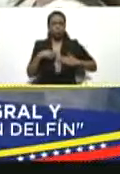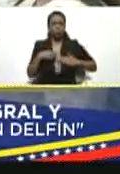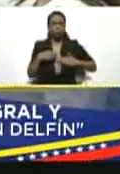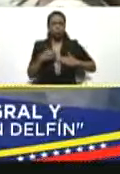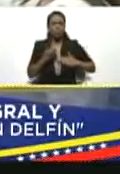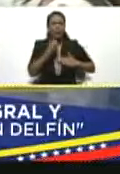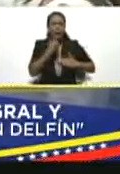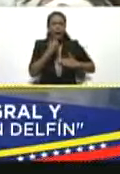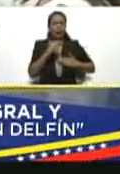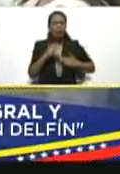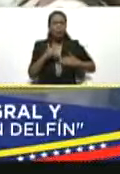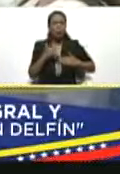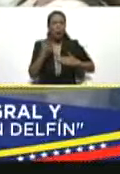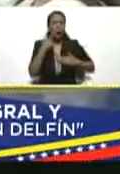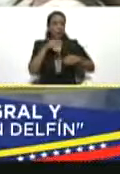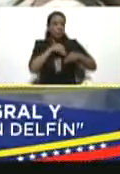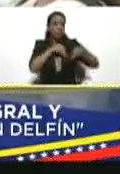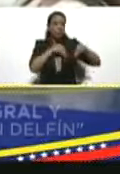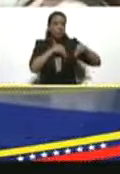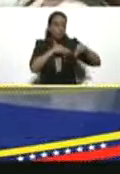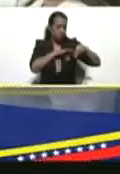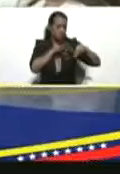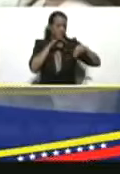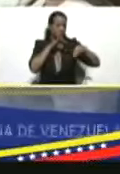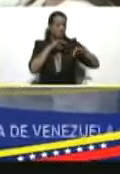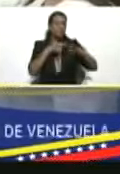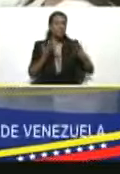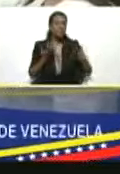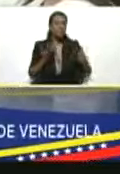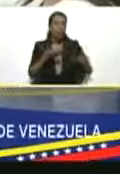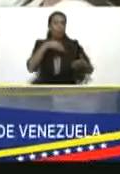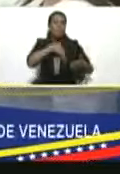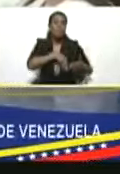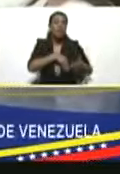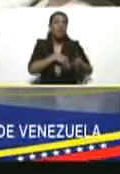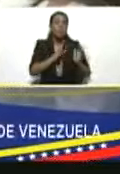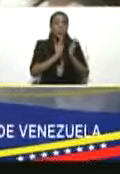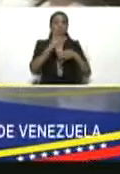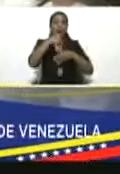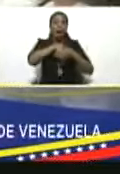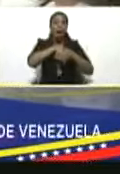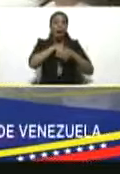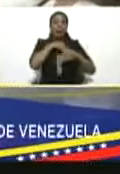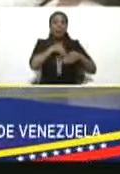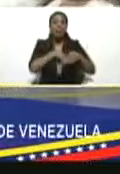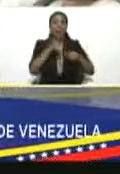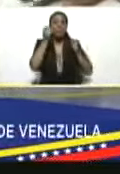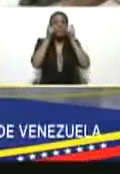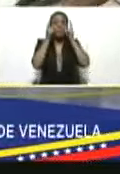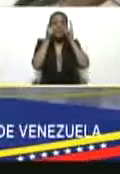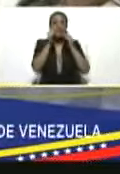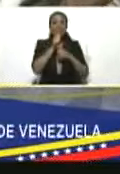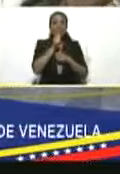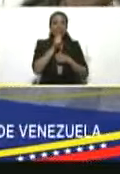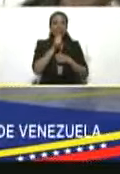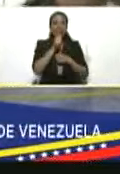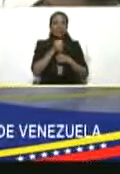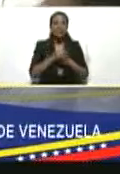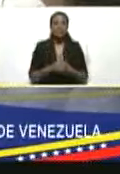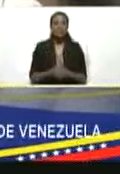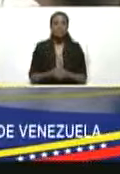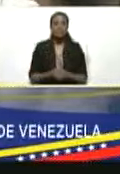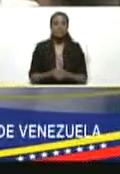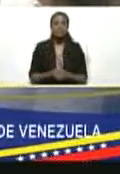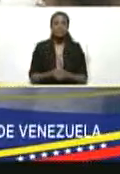aquí alguien lo abrió y metieron una cartica Y lo cerró pero no me